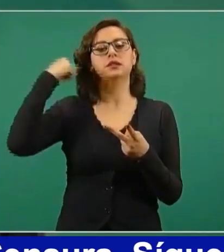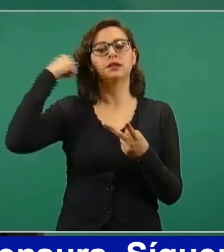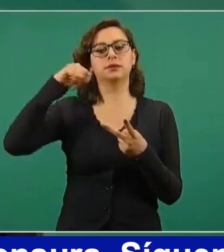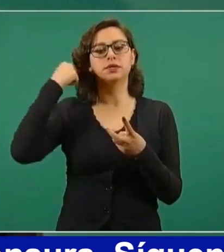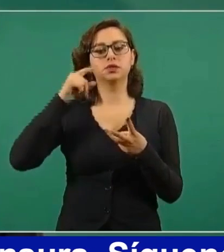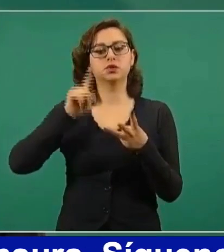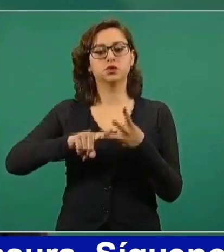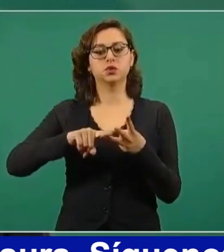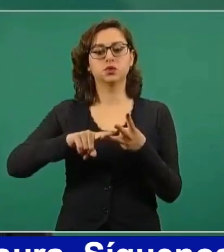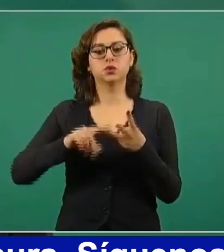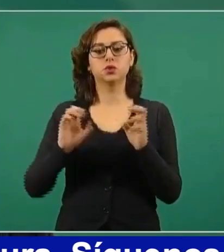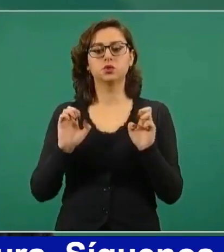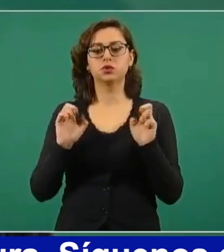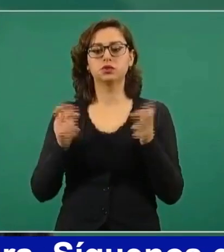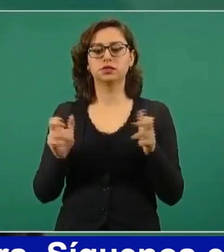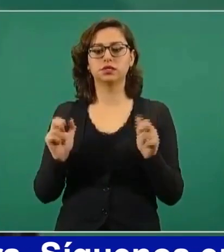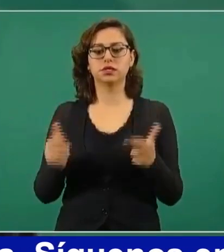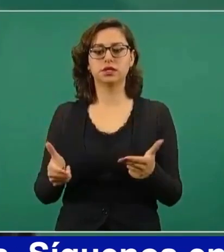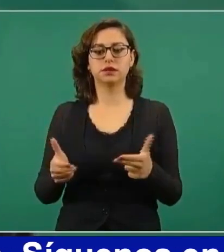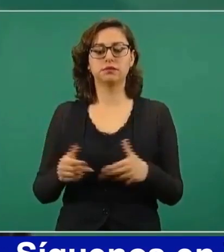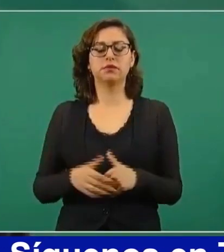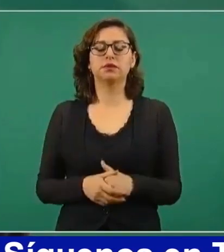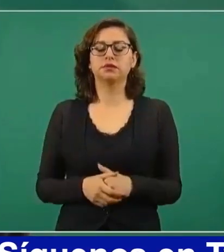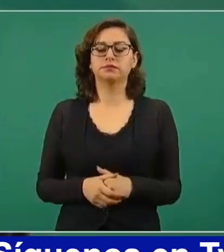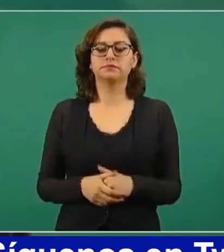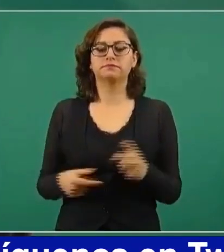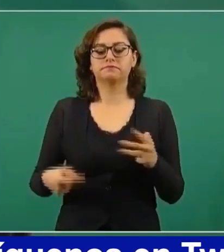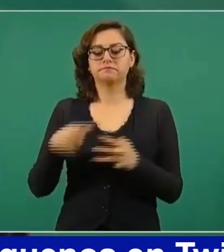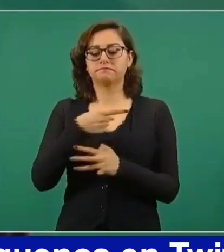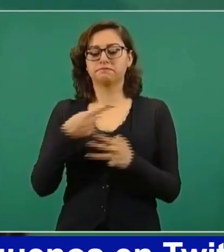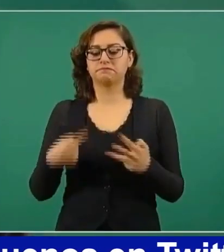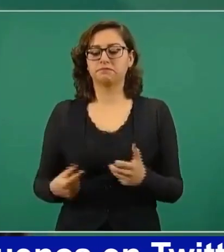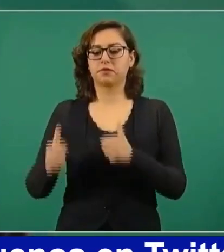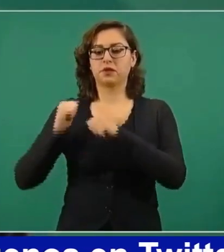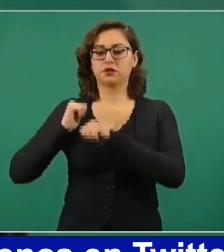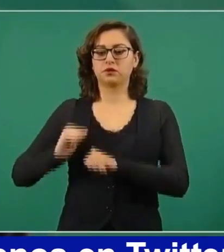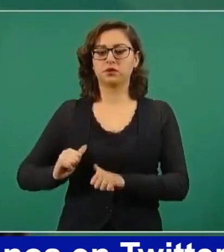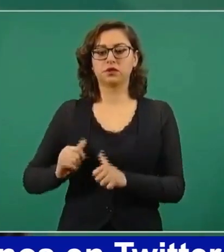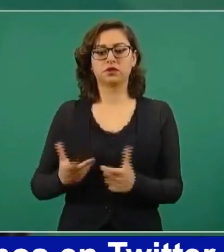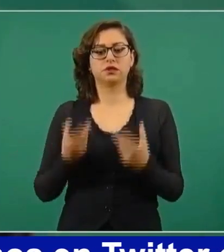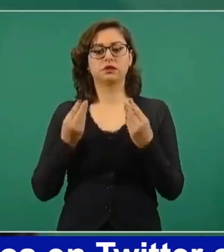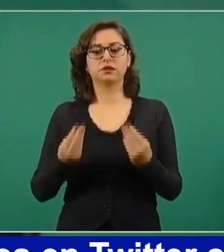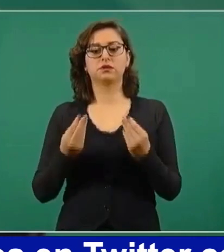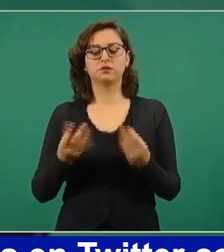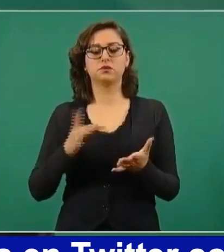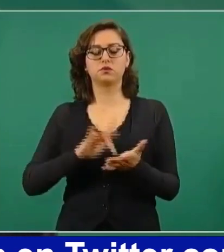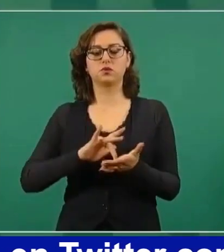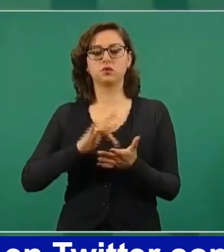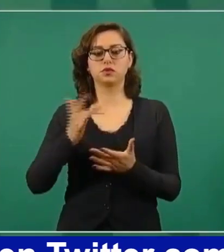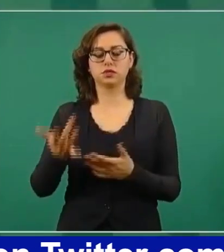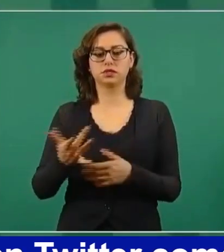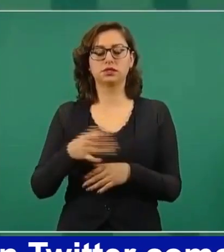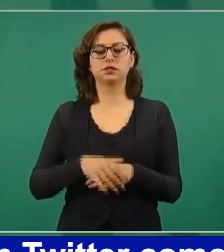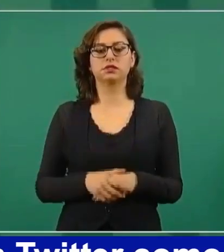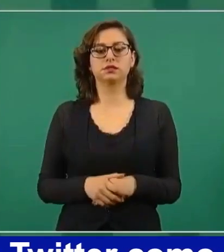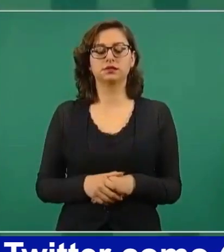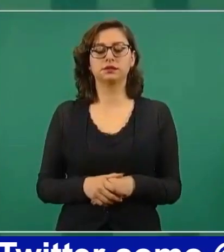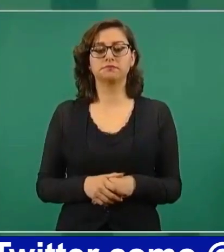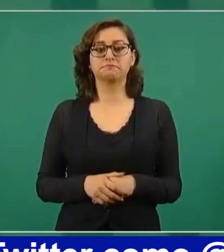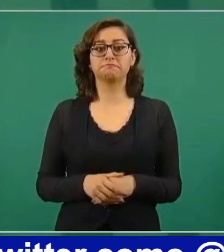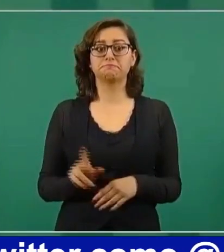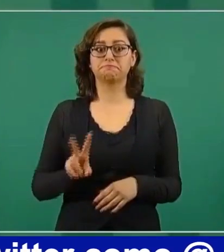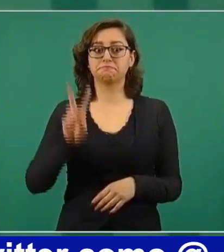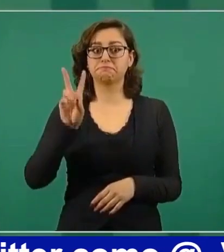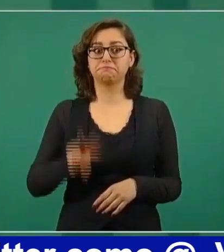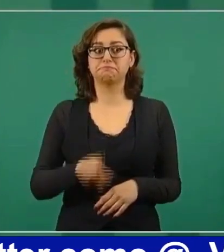Chiapas. Les agradecemos mucho a las autoridades municipales de los estados el apoyo,